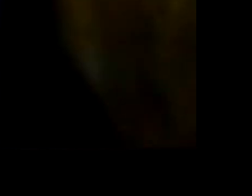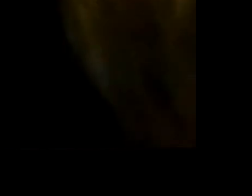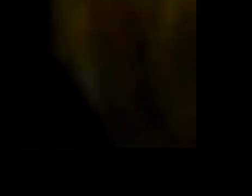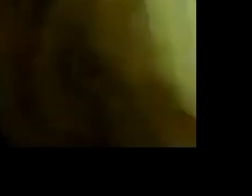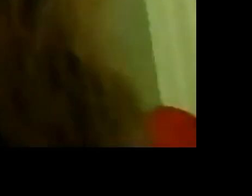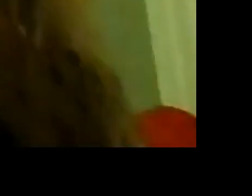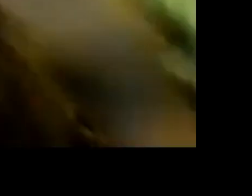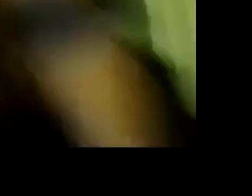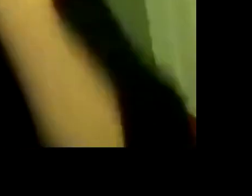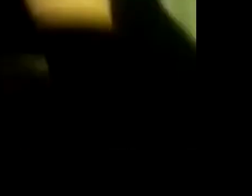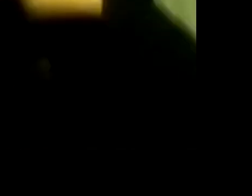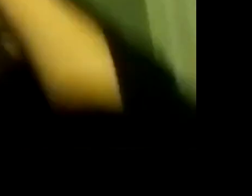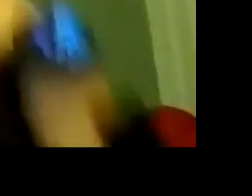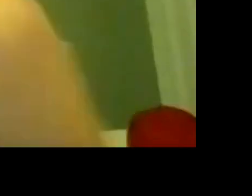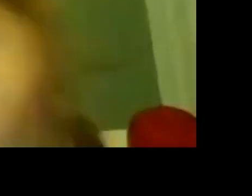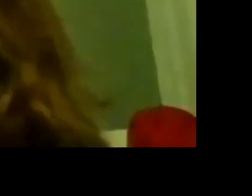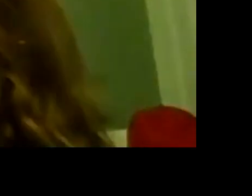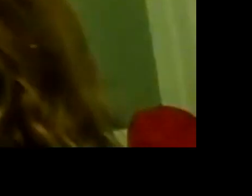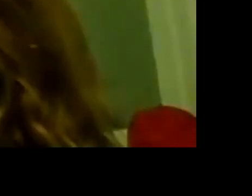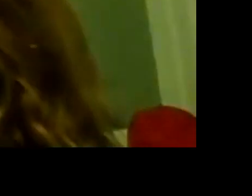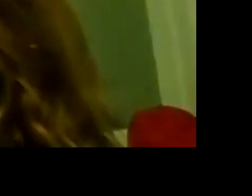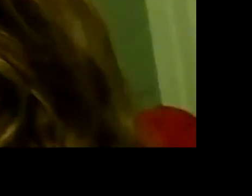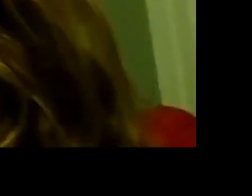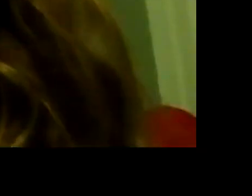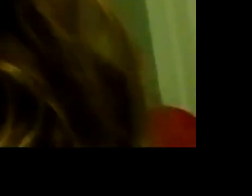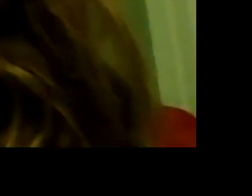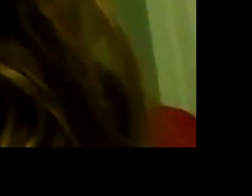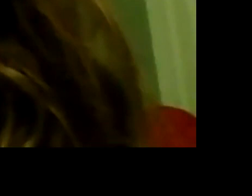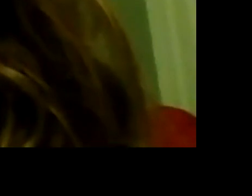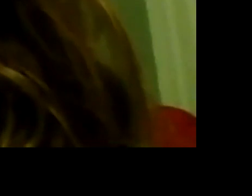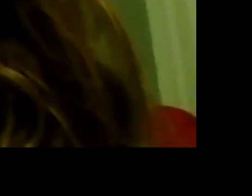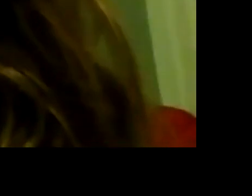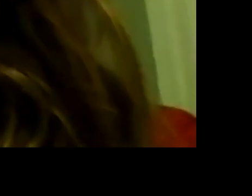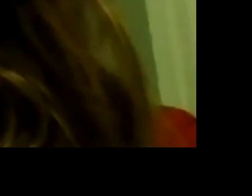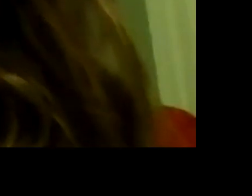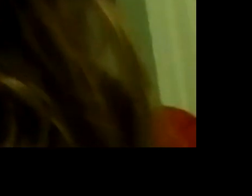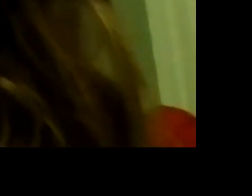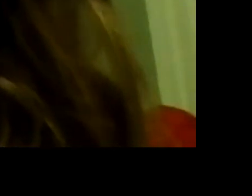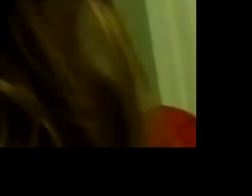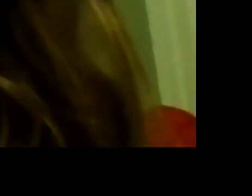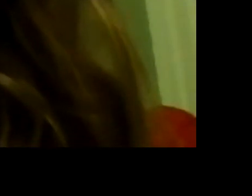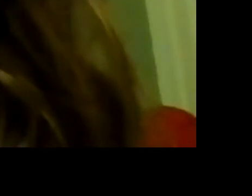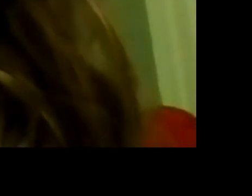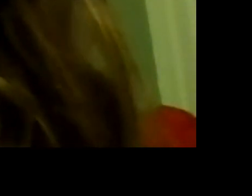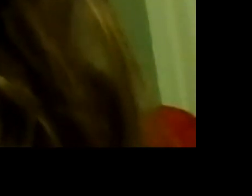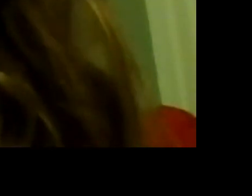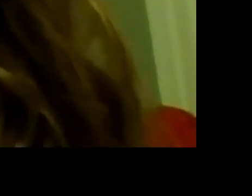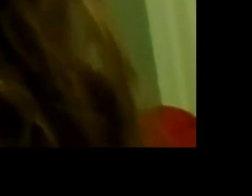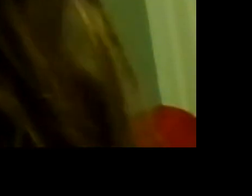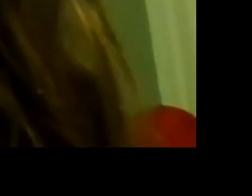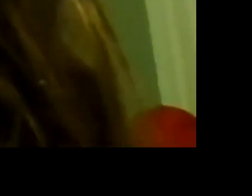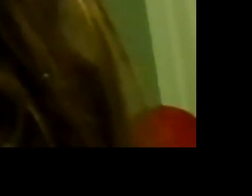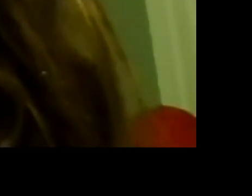Excelente, Sergio. Muchísimas gracias. Bueno, a todos, infinitas gracias. Gracias, Sergio